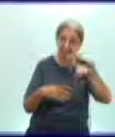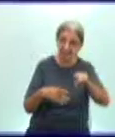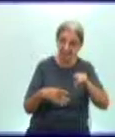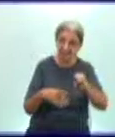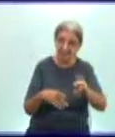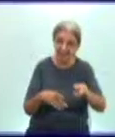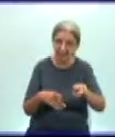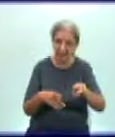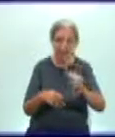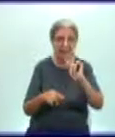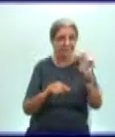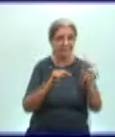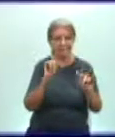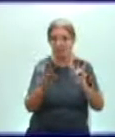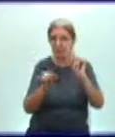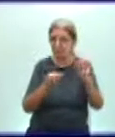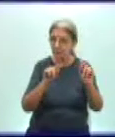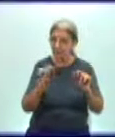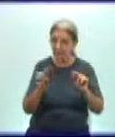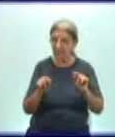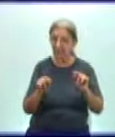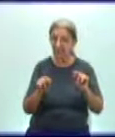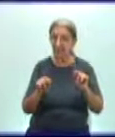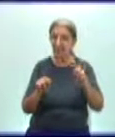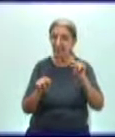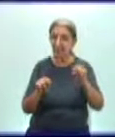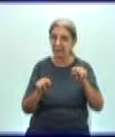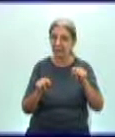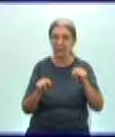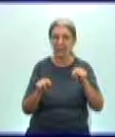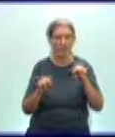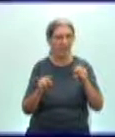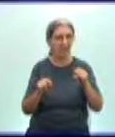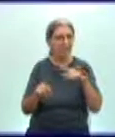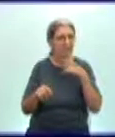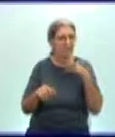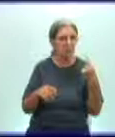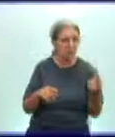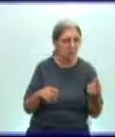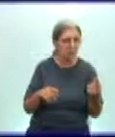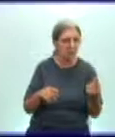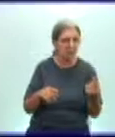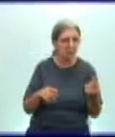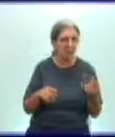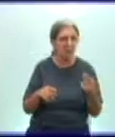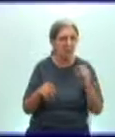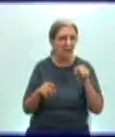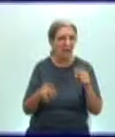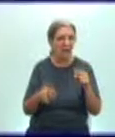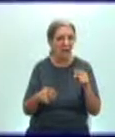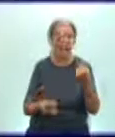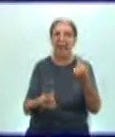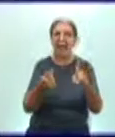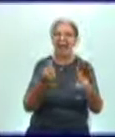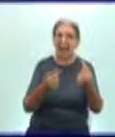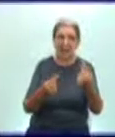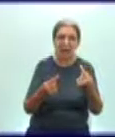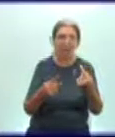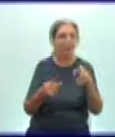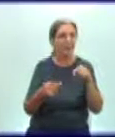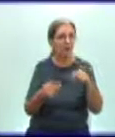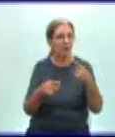el personaje Tengar. ¿Por qué aquí se muere tan inútilmente? En otros lugares la gente muere por algo. ¿Por qué aquí